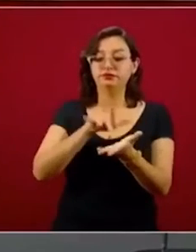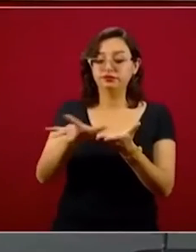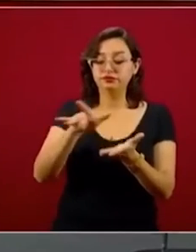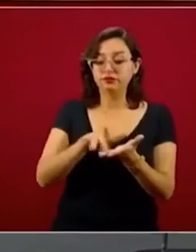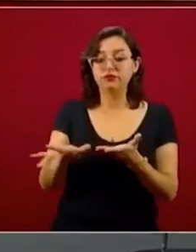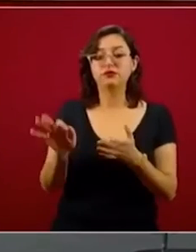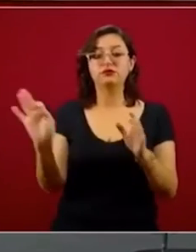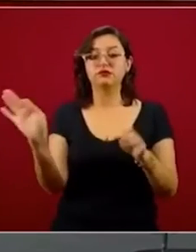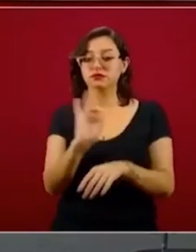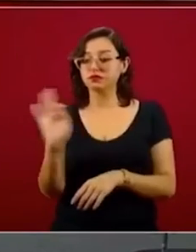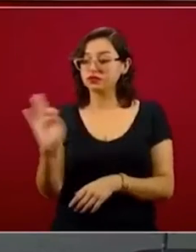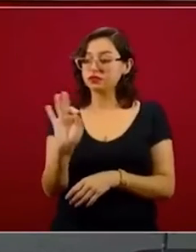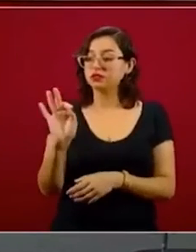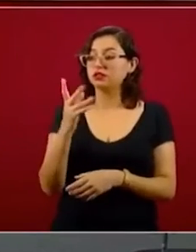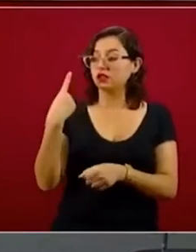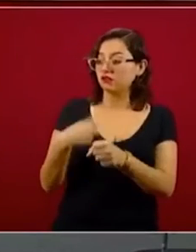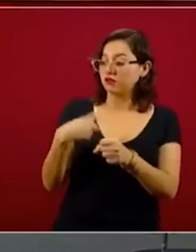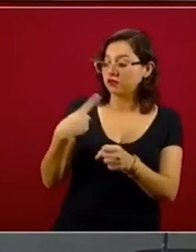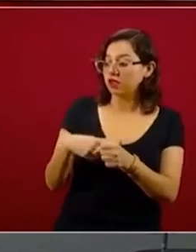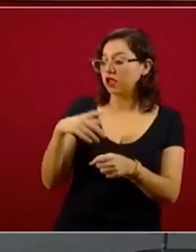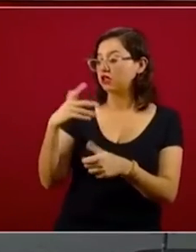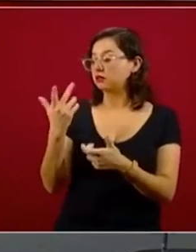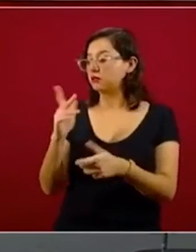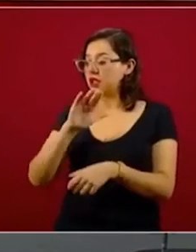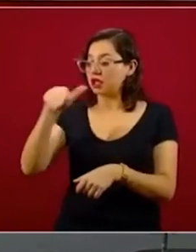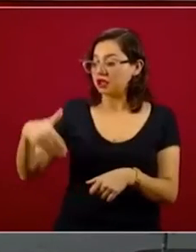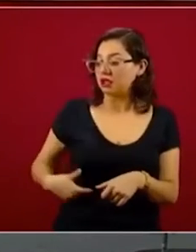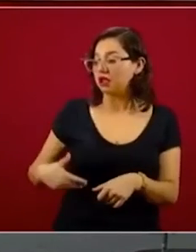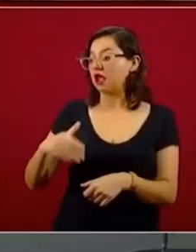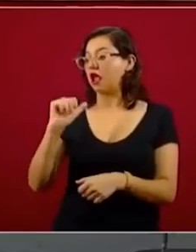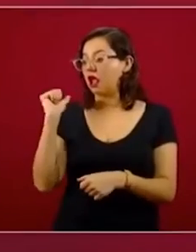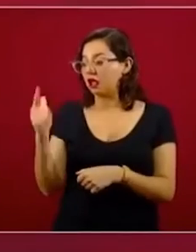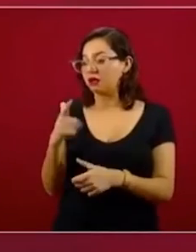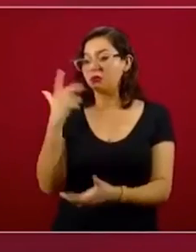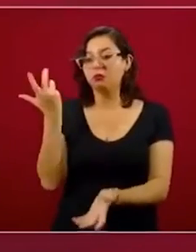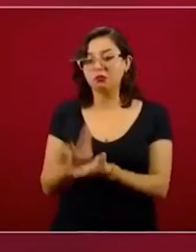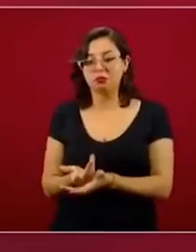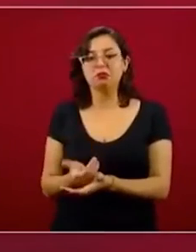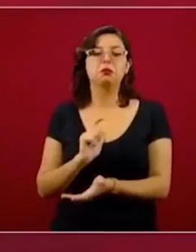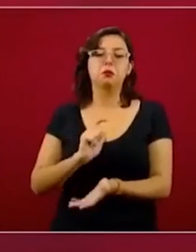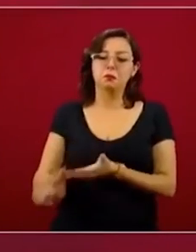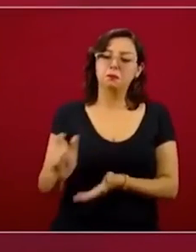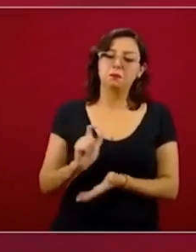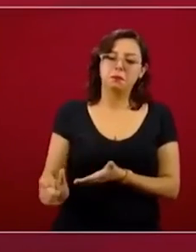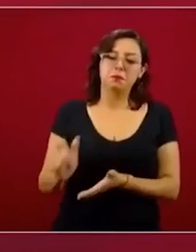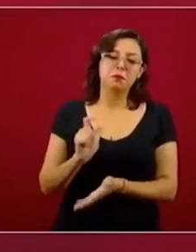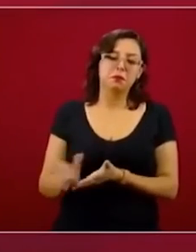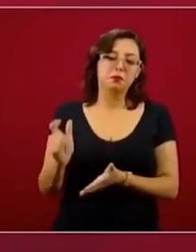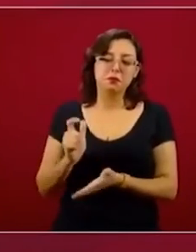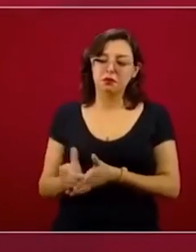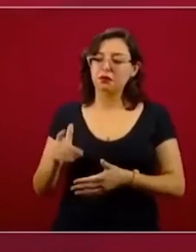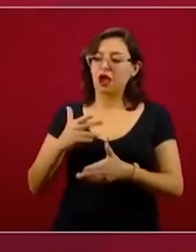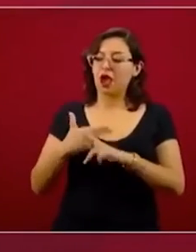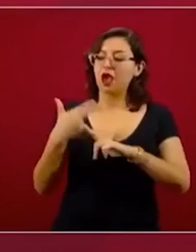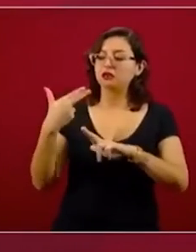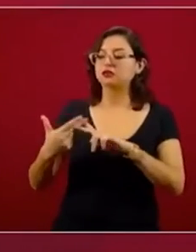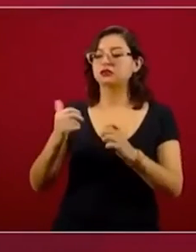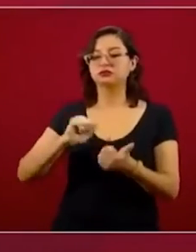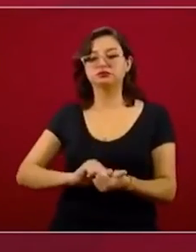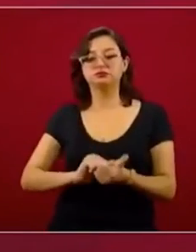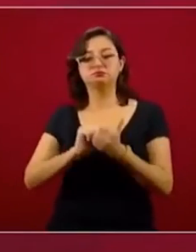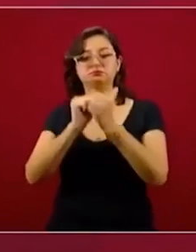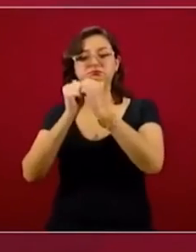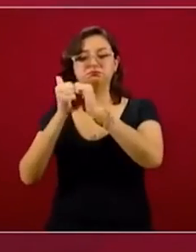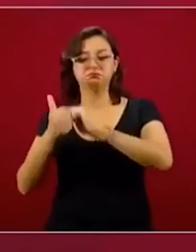una incapacidad por enfermedad o por un riesgo de trabajo, lo cual permite al asegurado que durante su recuperación pues pueda no tener